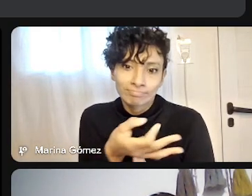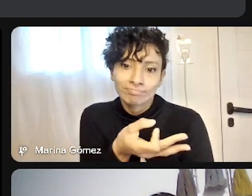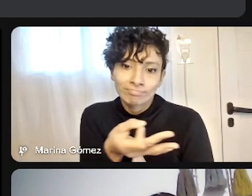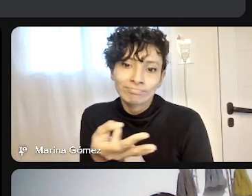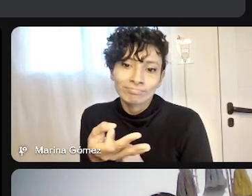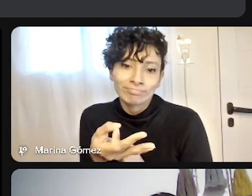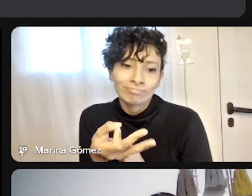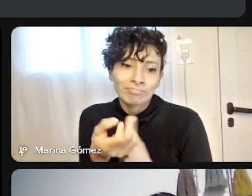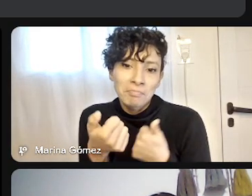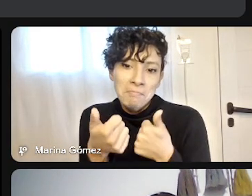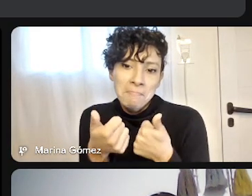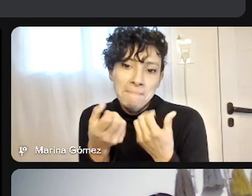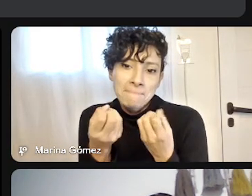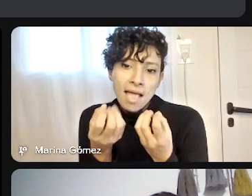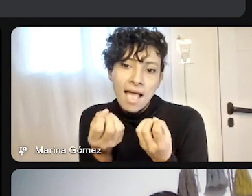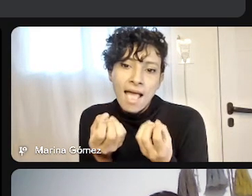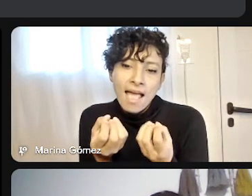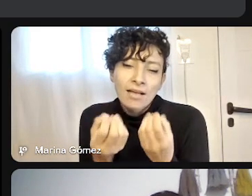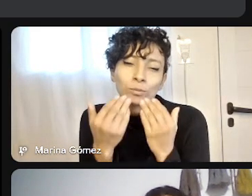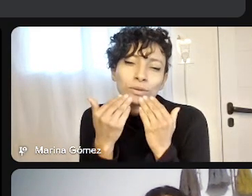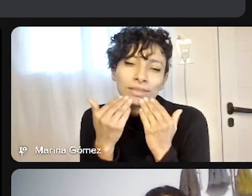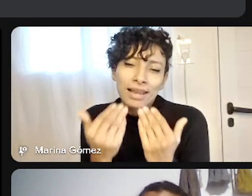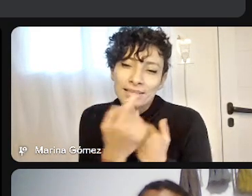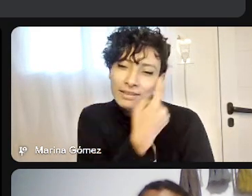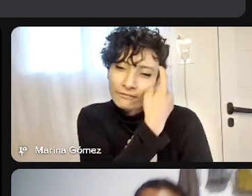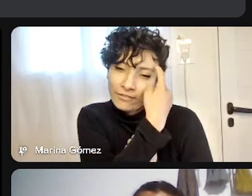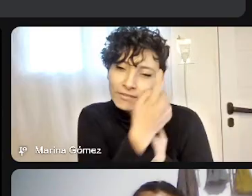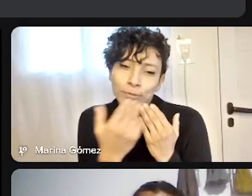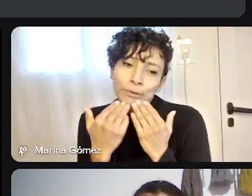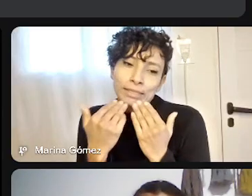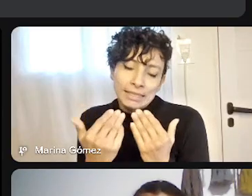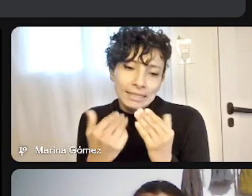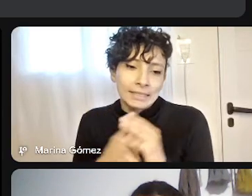Bien, gracias, Fabri.